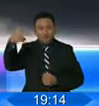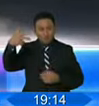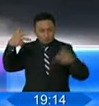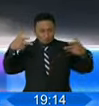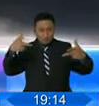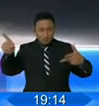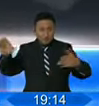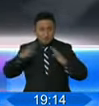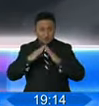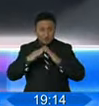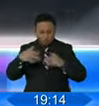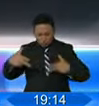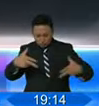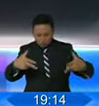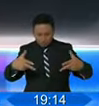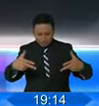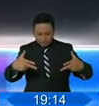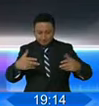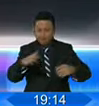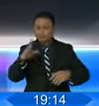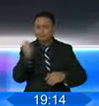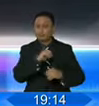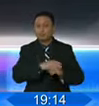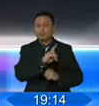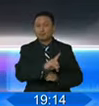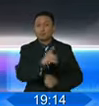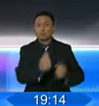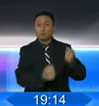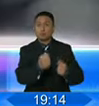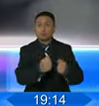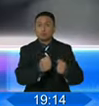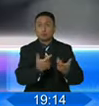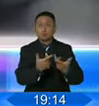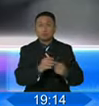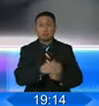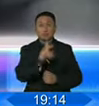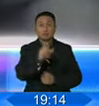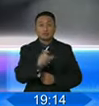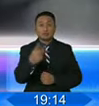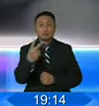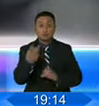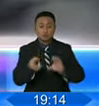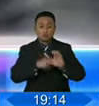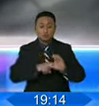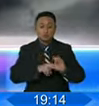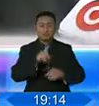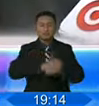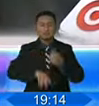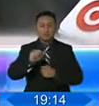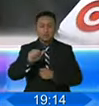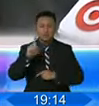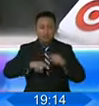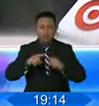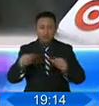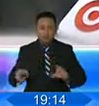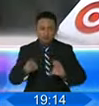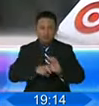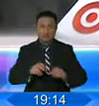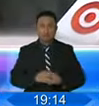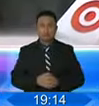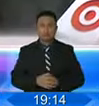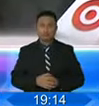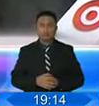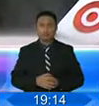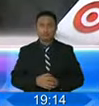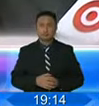conjunto habitacional puso al descubierto que el vehículo de la doctora salió con 2 pasajeros, la hija y un amigo. Y la duda siempre fue cuál habría